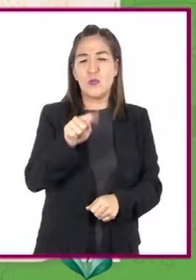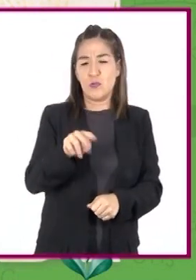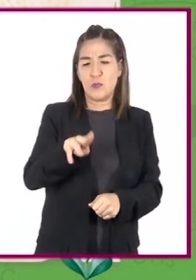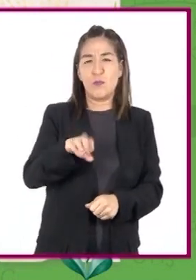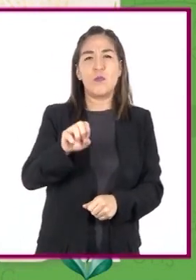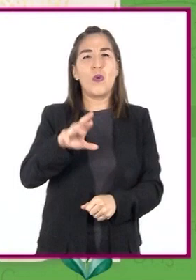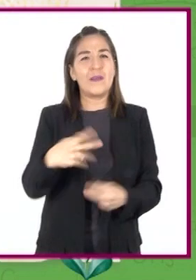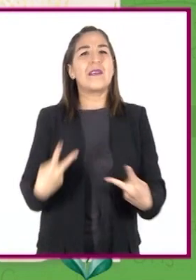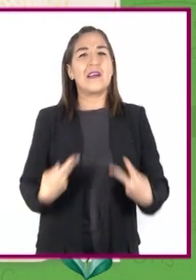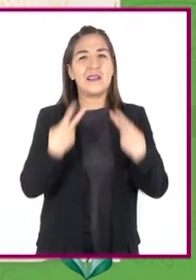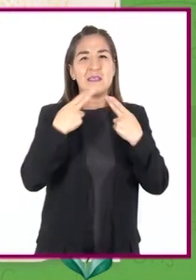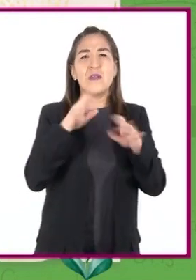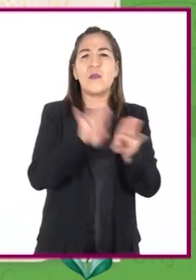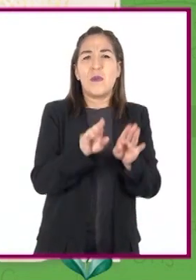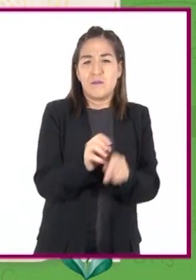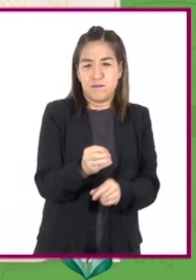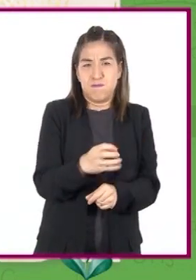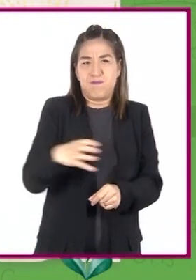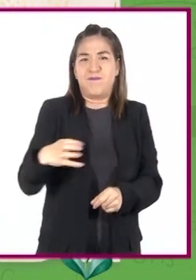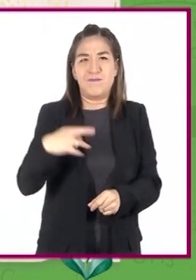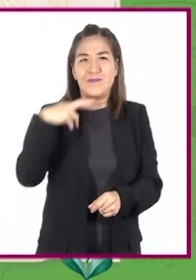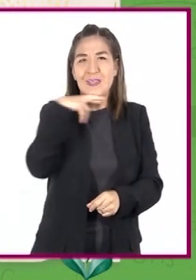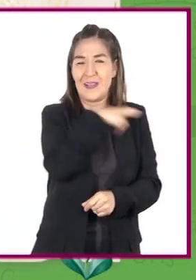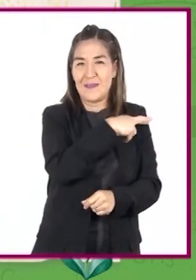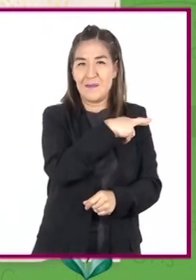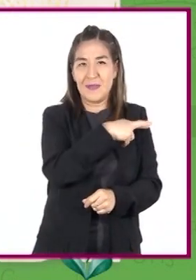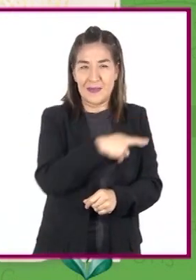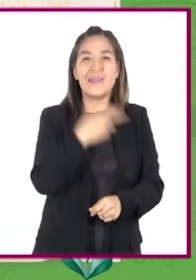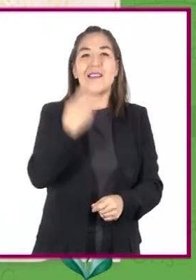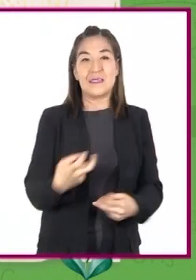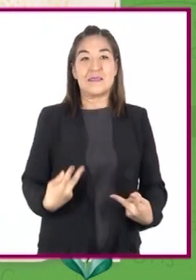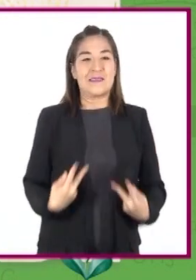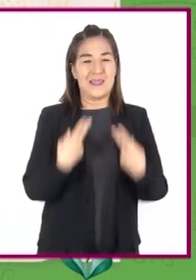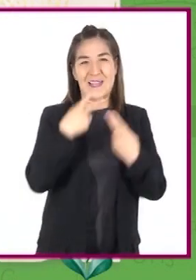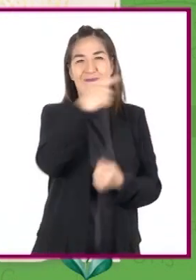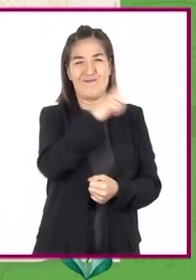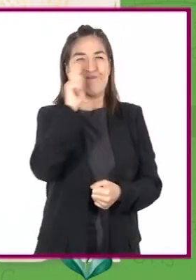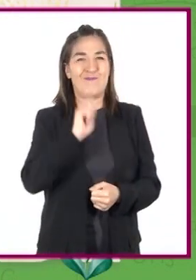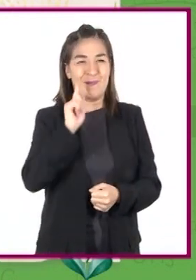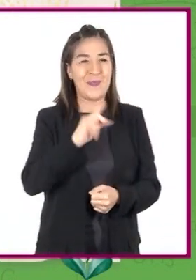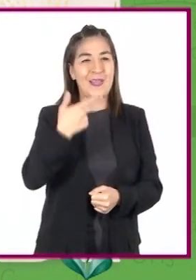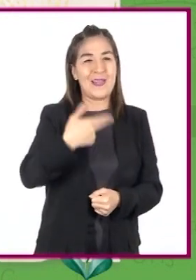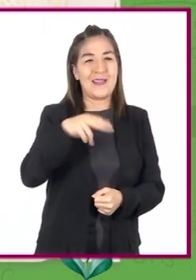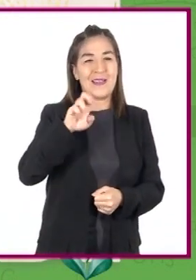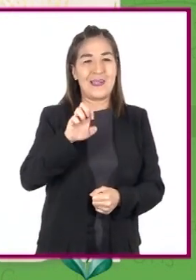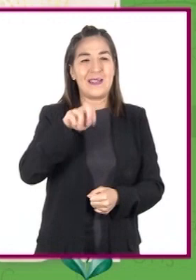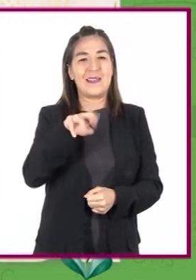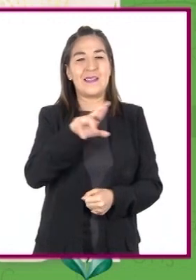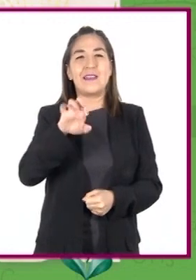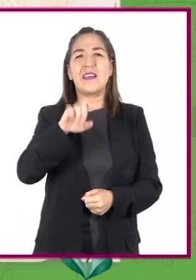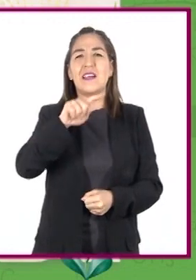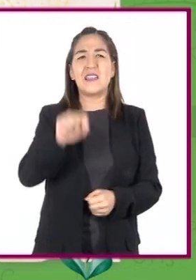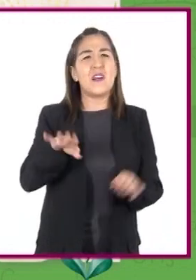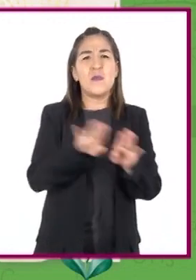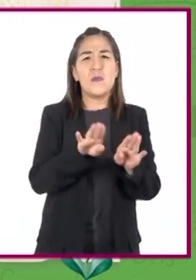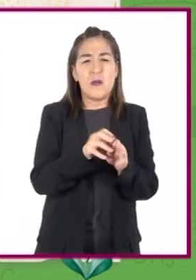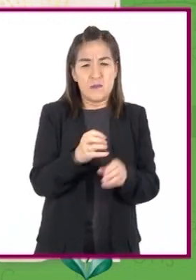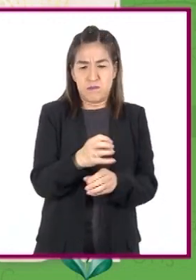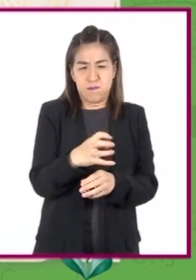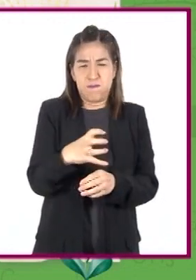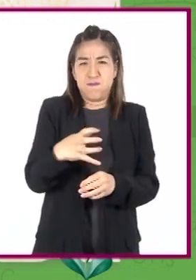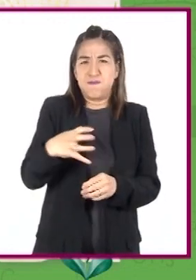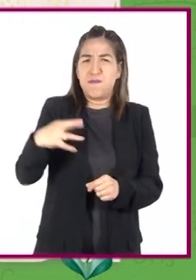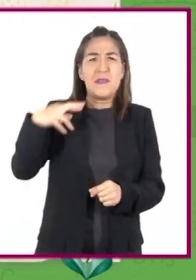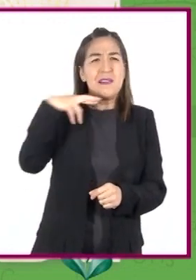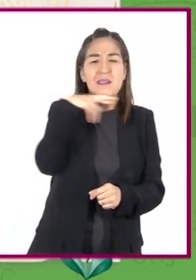pueden crecer tan aceleradamente. El cáncer de Henrietta avanzó con tal velocidad que los médicos pudieron